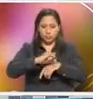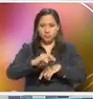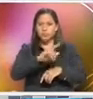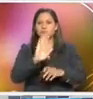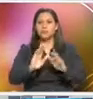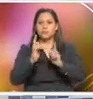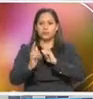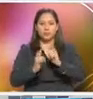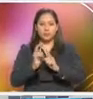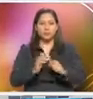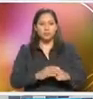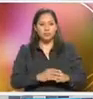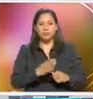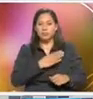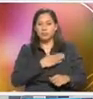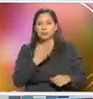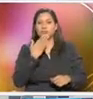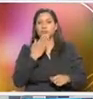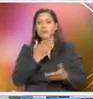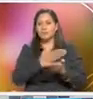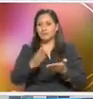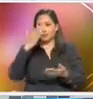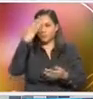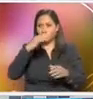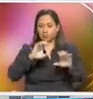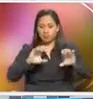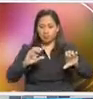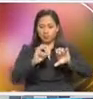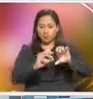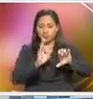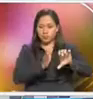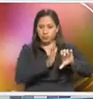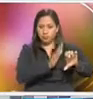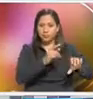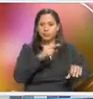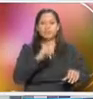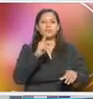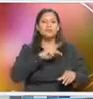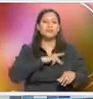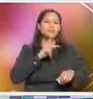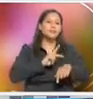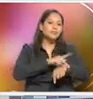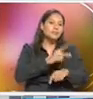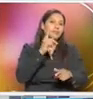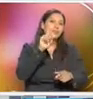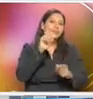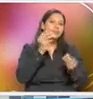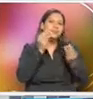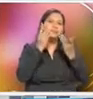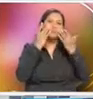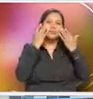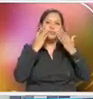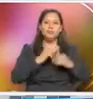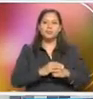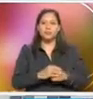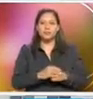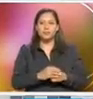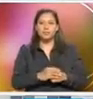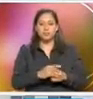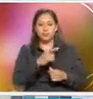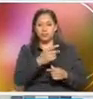tipo griego, ¿no? Está buenísimo. Aparte, sabes que lleva pepino, que también sirve para la hidratación de la piel. Exacto. Tiene